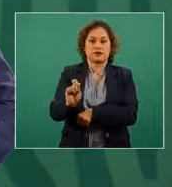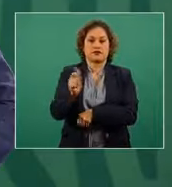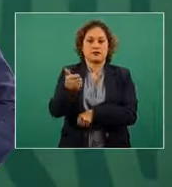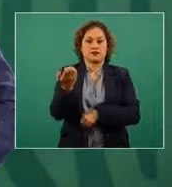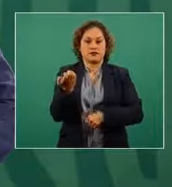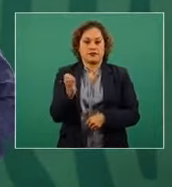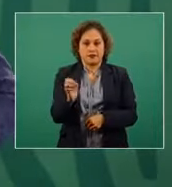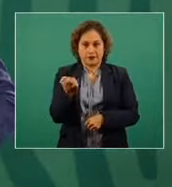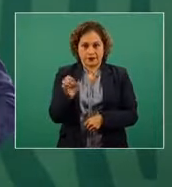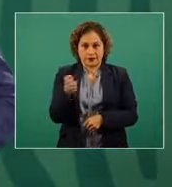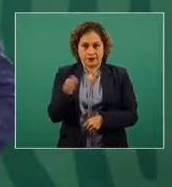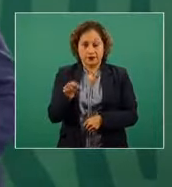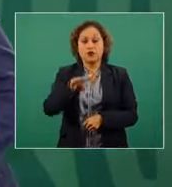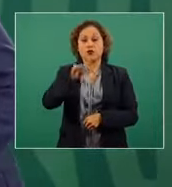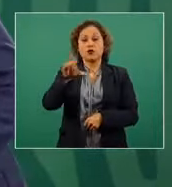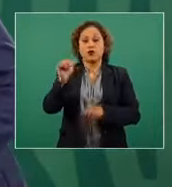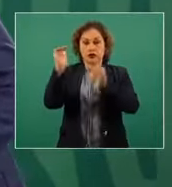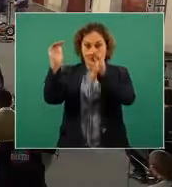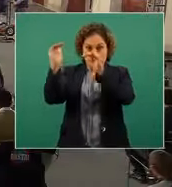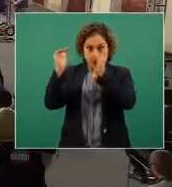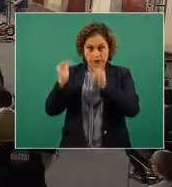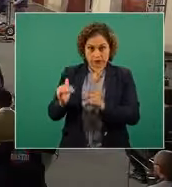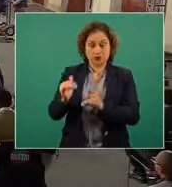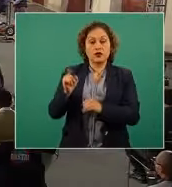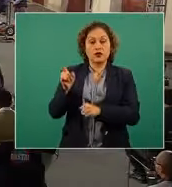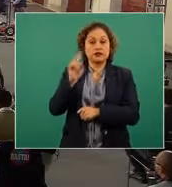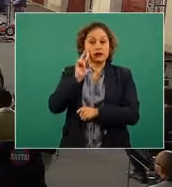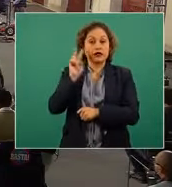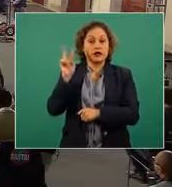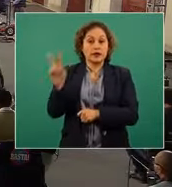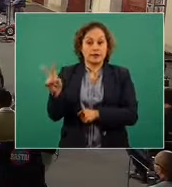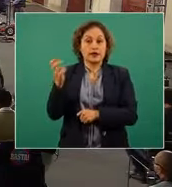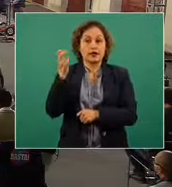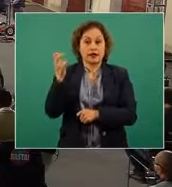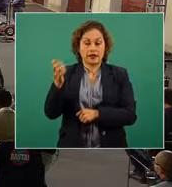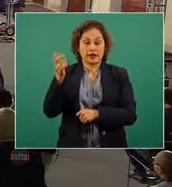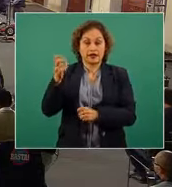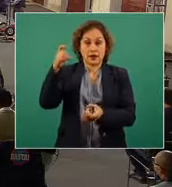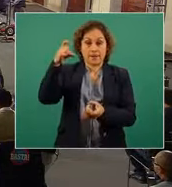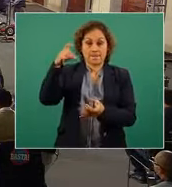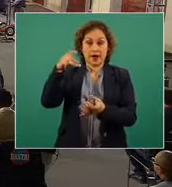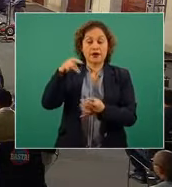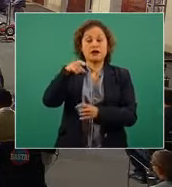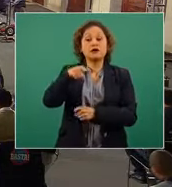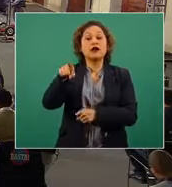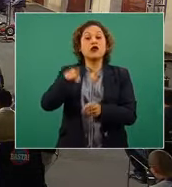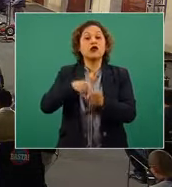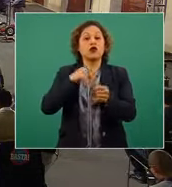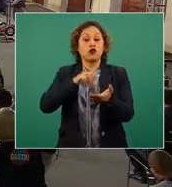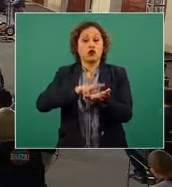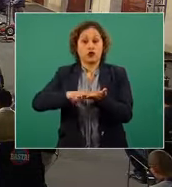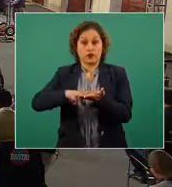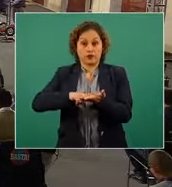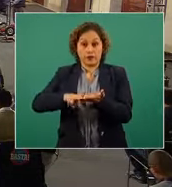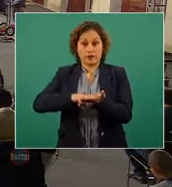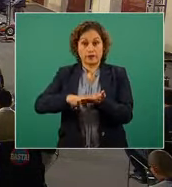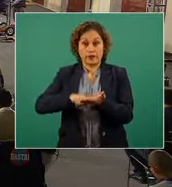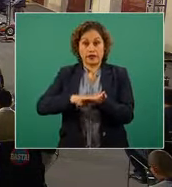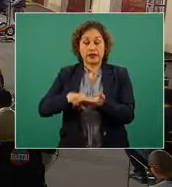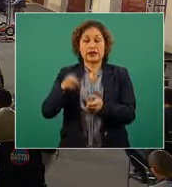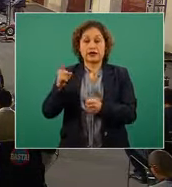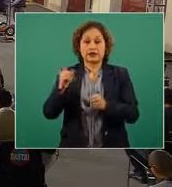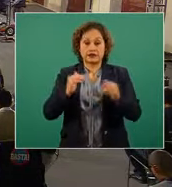también tenemos, si ustedes ven en la parte con la señal verde, una mayor disminución que se sucedió